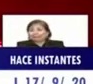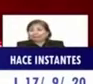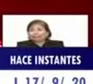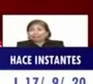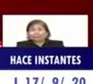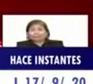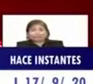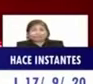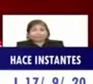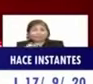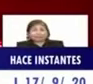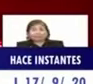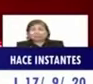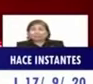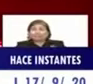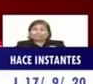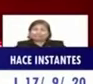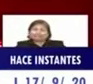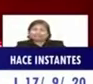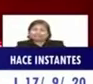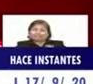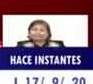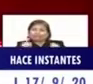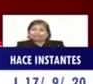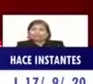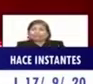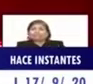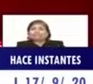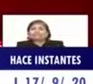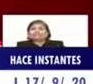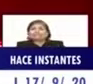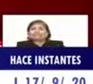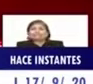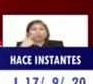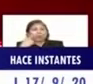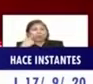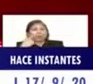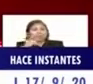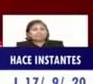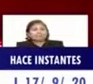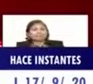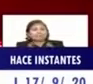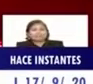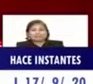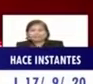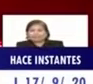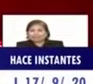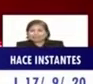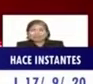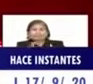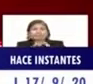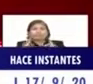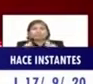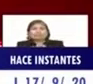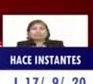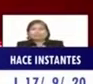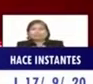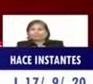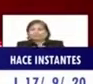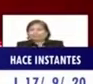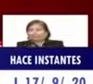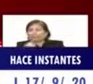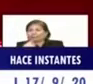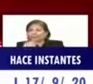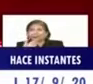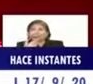Y creo yo que eso nos tiene que fortalecer. En nombre de la mesa, en mío propio y en mi familia, yo